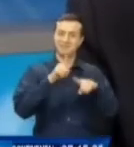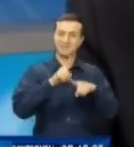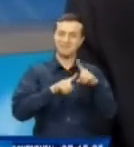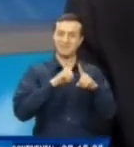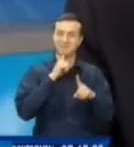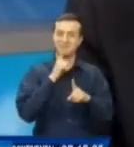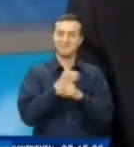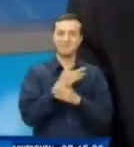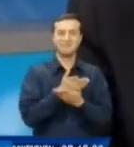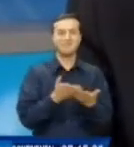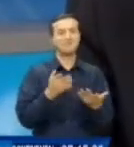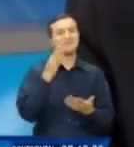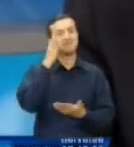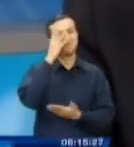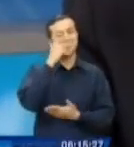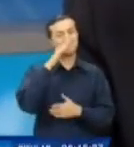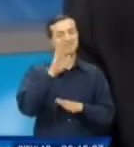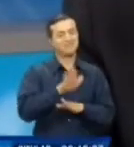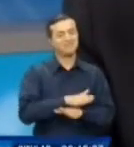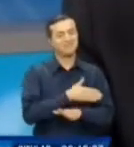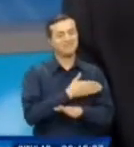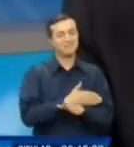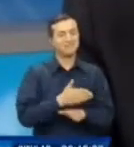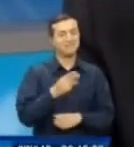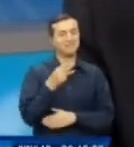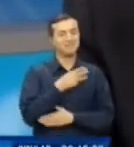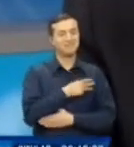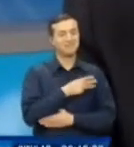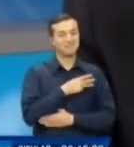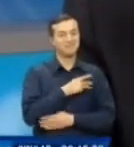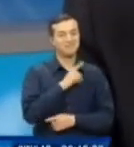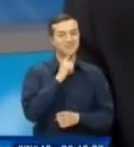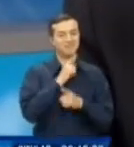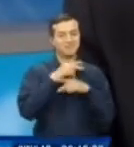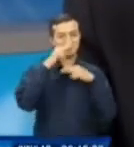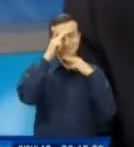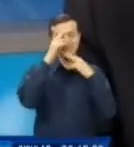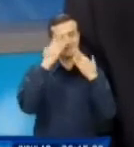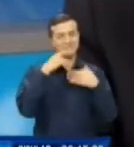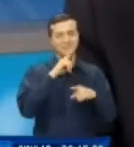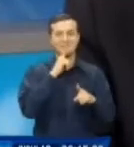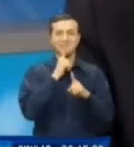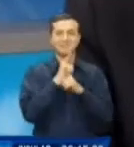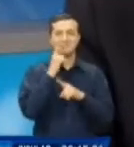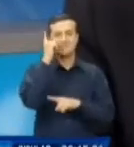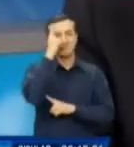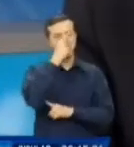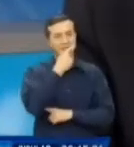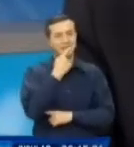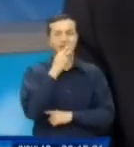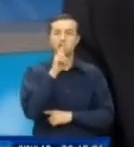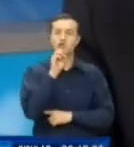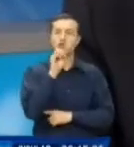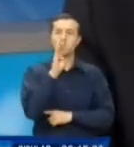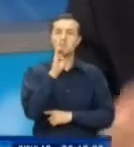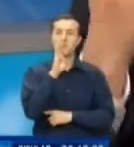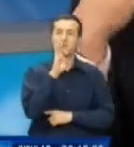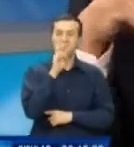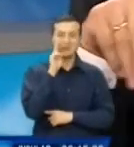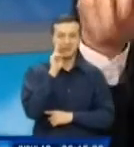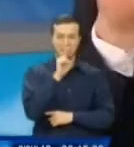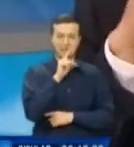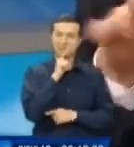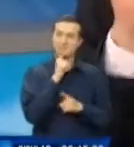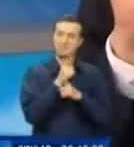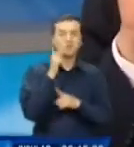master por esa preciosa canción del emelec los pusieron al cerrar el noticiero la cara de circunstancia el señor roberto rodríguez no yo creo